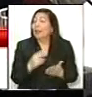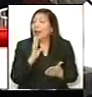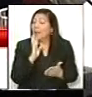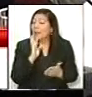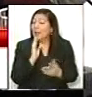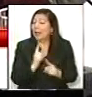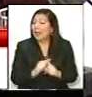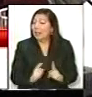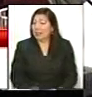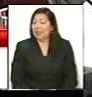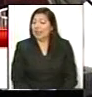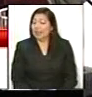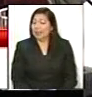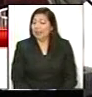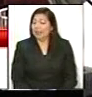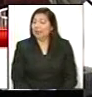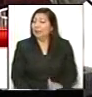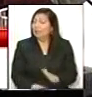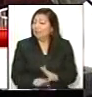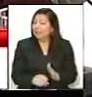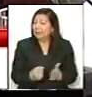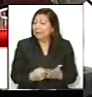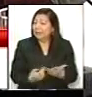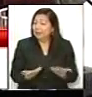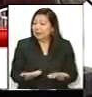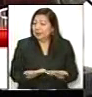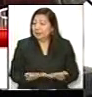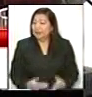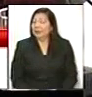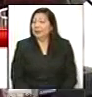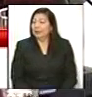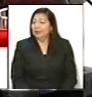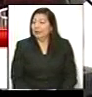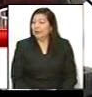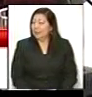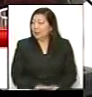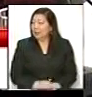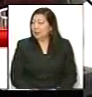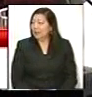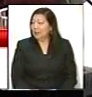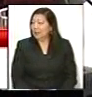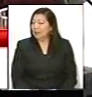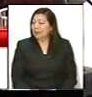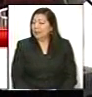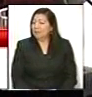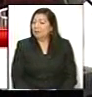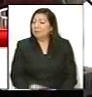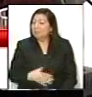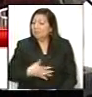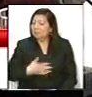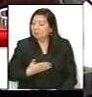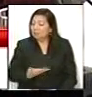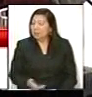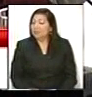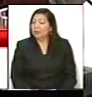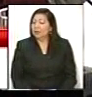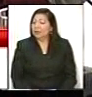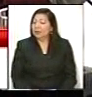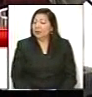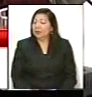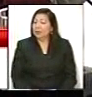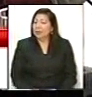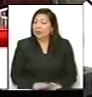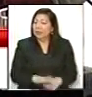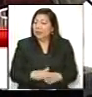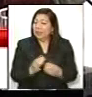mencionado. Entonces, bajo esa lógica, es más importante una propuesta legislativa posterior del